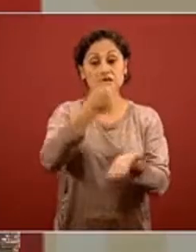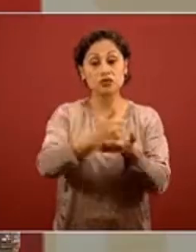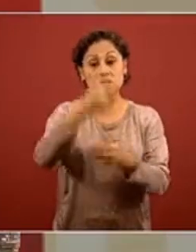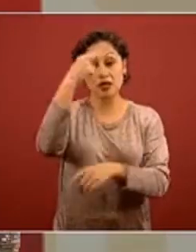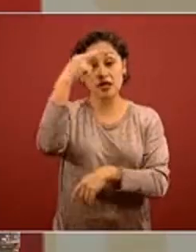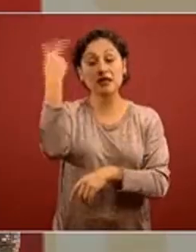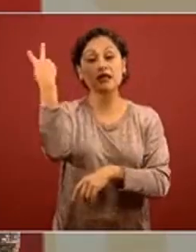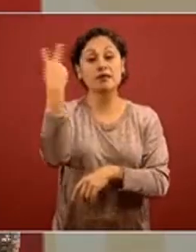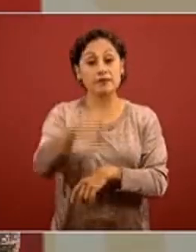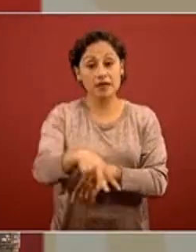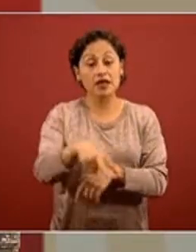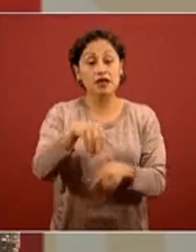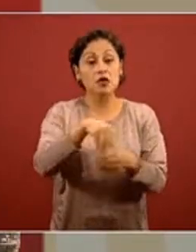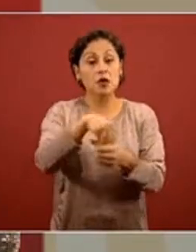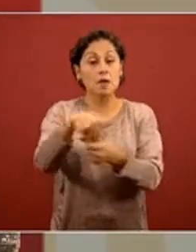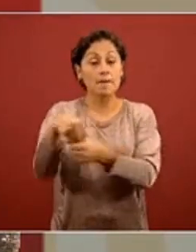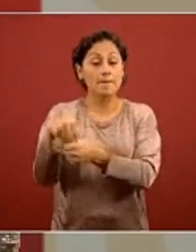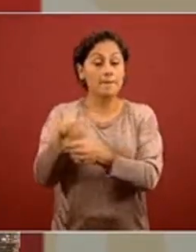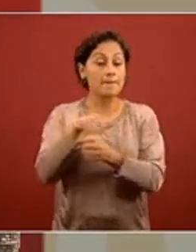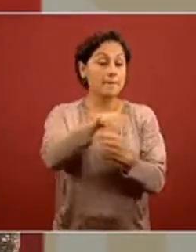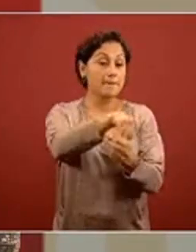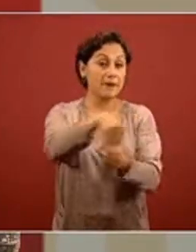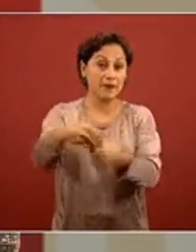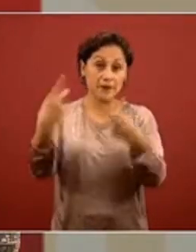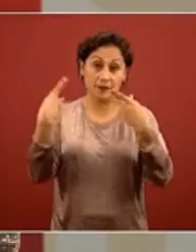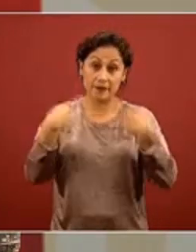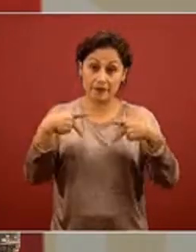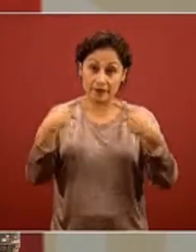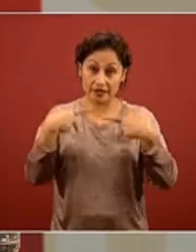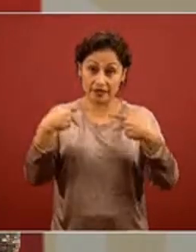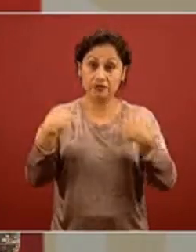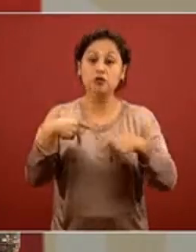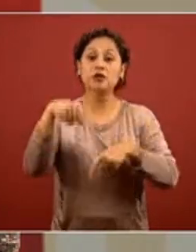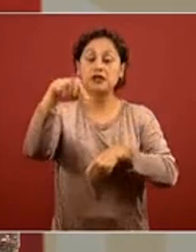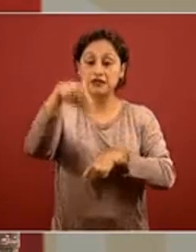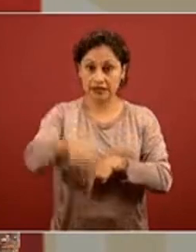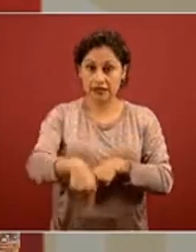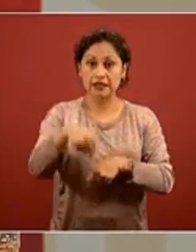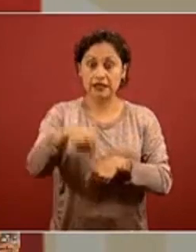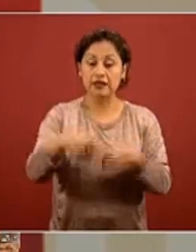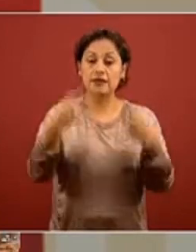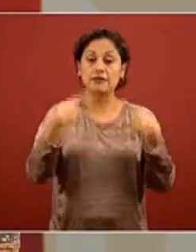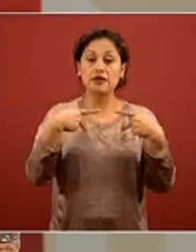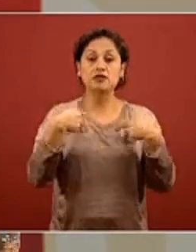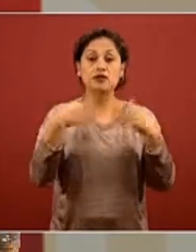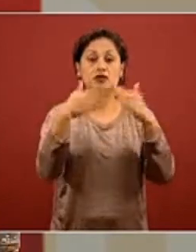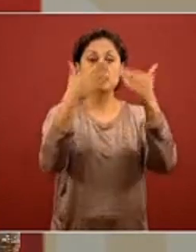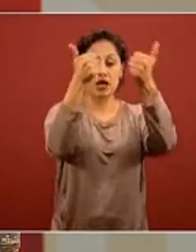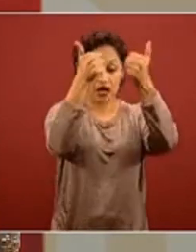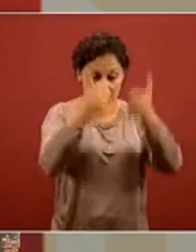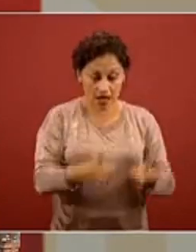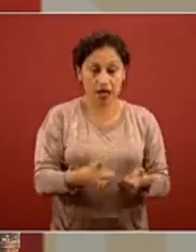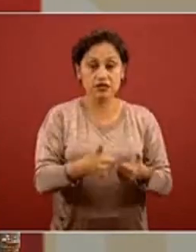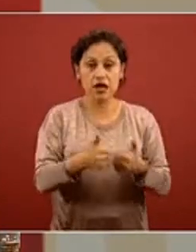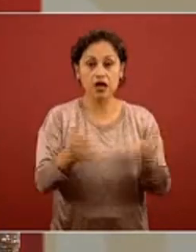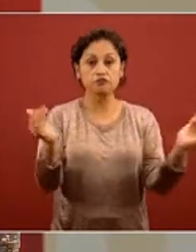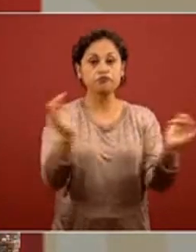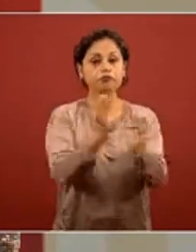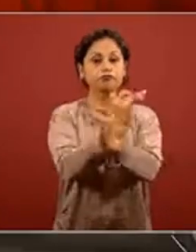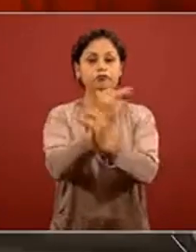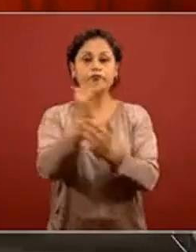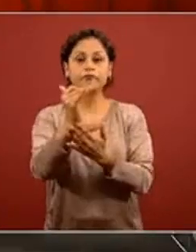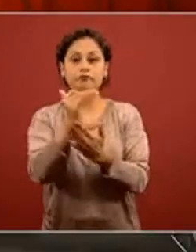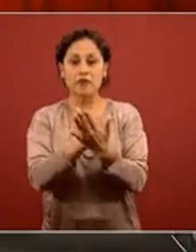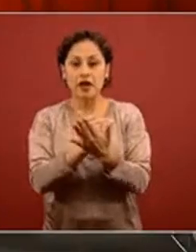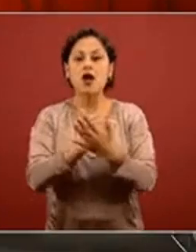la más amplia y grande y sostenida reducción de la movilidad en todo el país, y es la que en este momento está contribuyendo